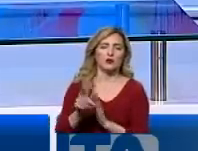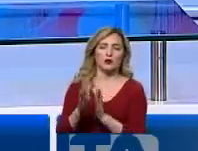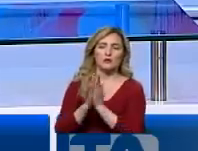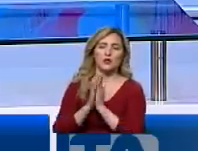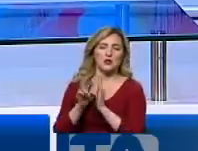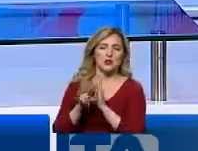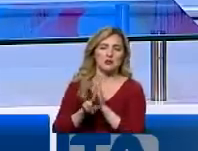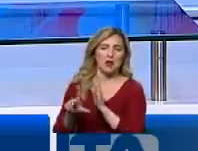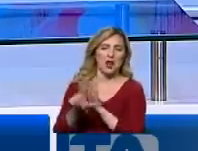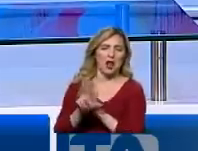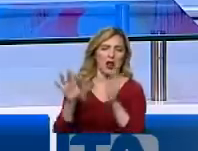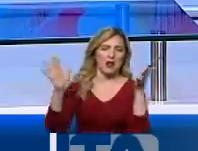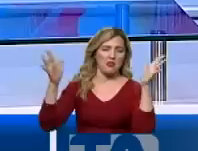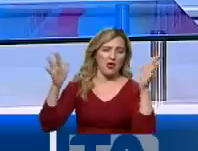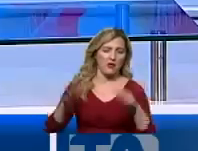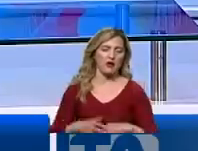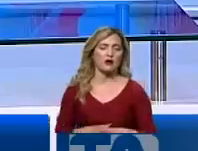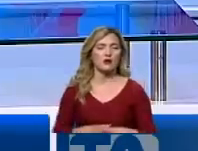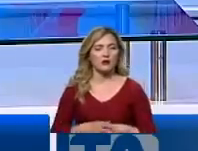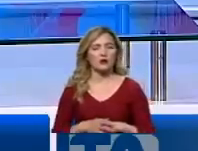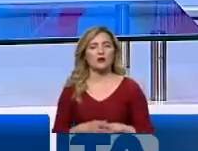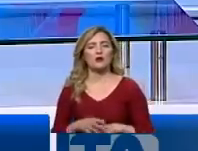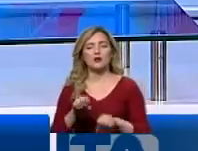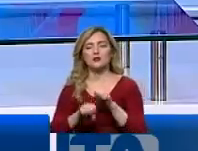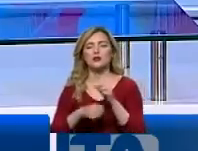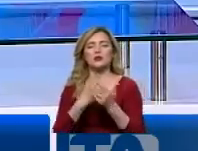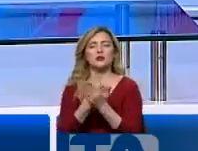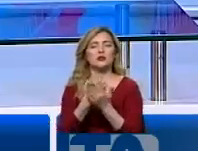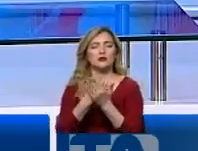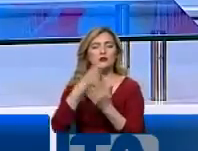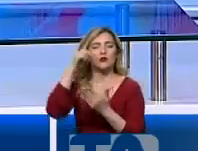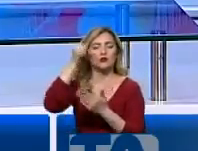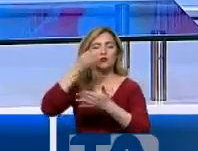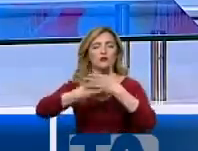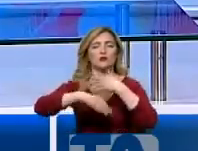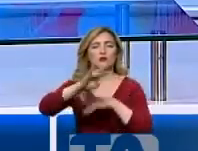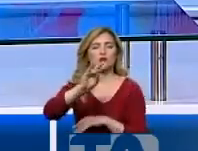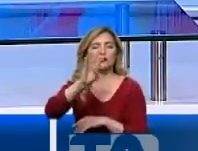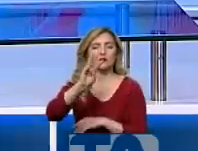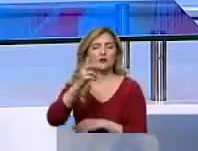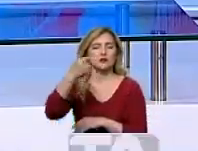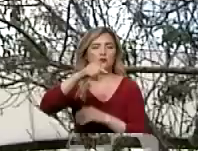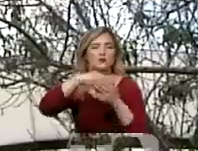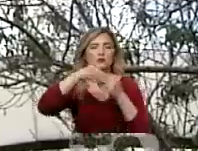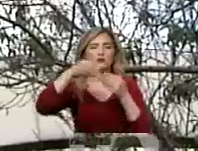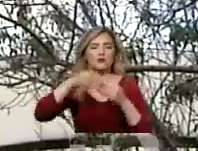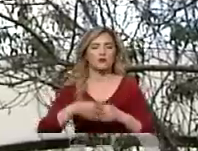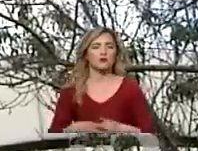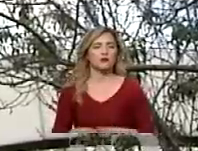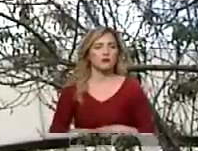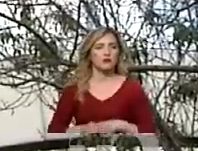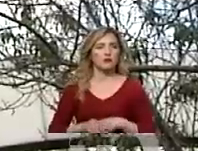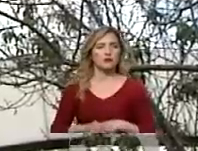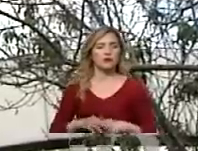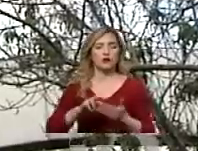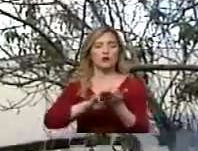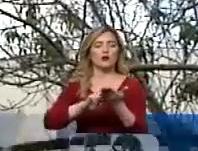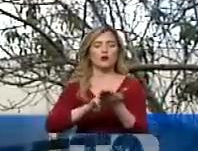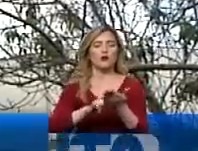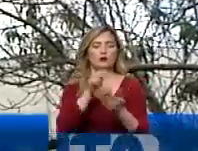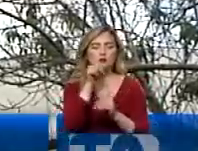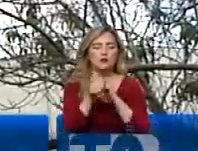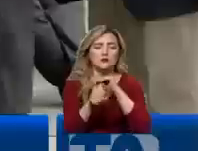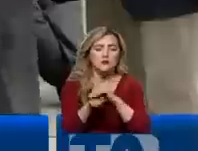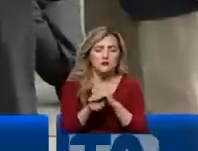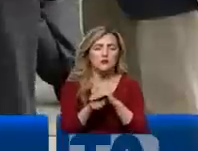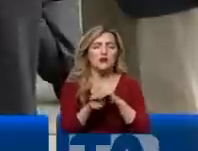de ley. Calculan que el perjuicio para el Estado asciende a los 76 millones de dólares. En una reunión reservada